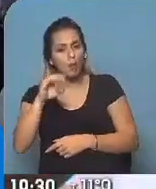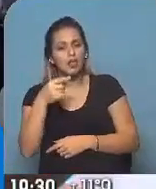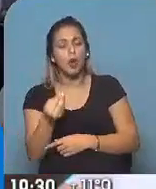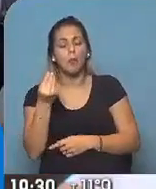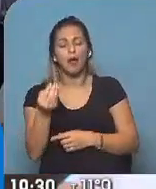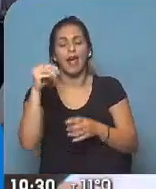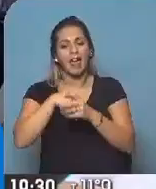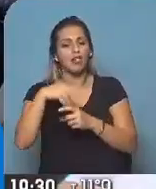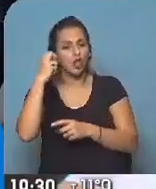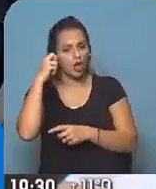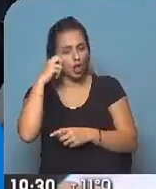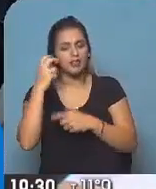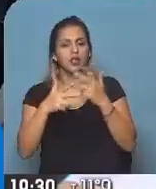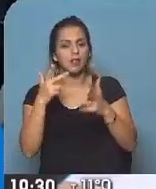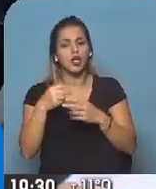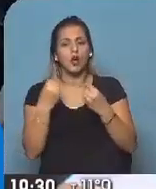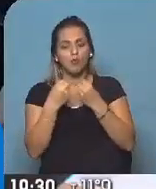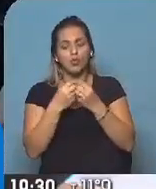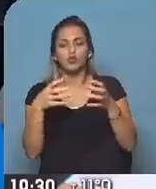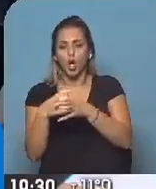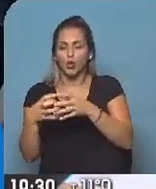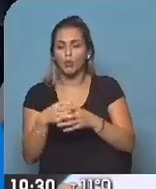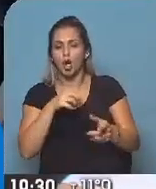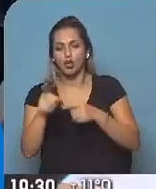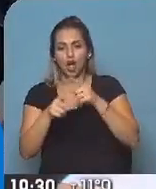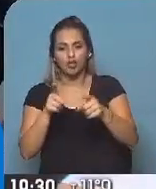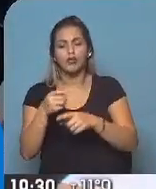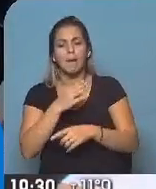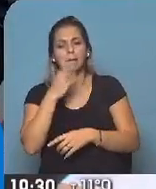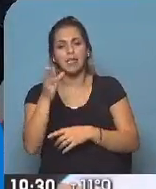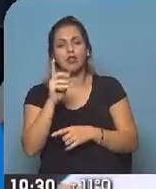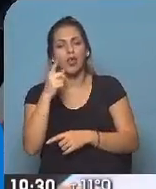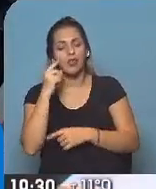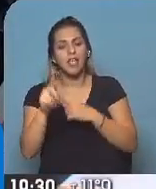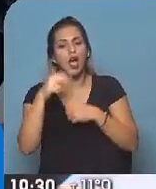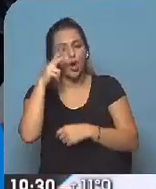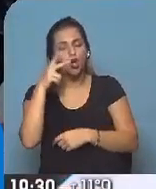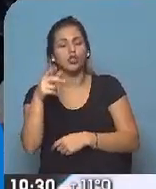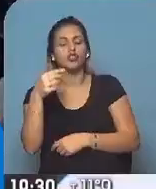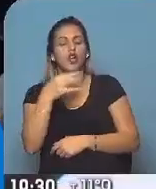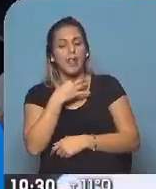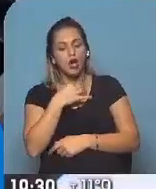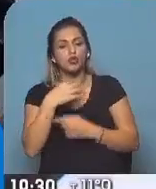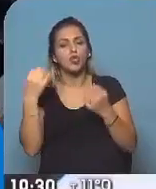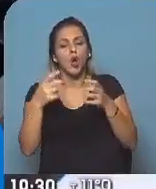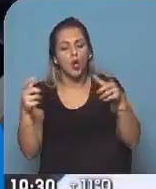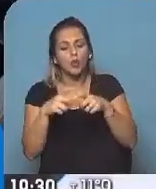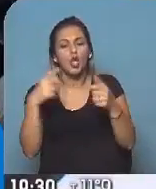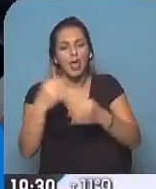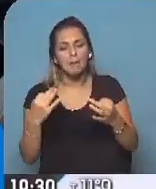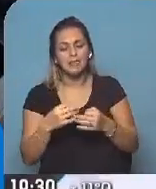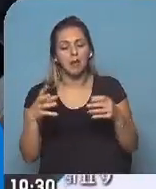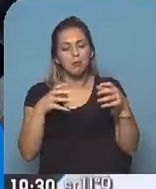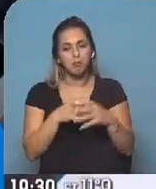Congreso, concretamente, varios partidos de oposición están pidiendo para el 8 de agosto una sesión especial en la cual la